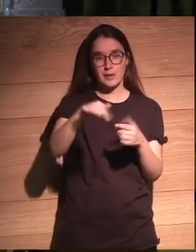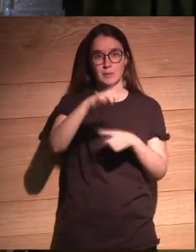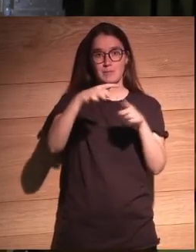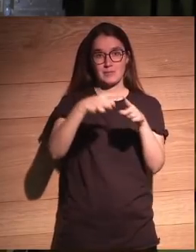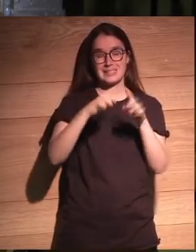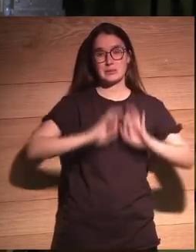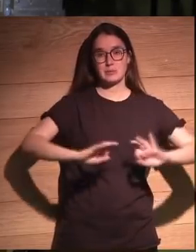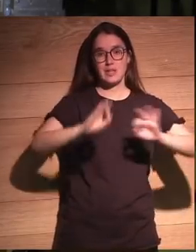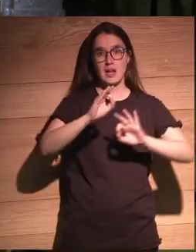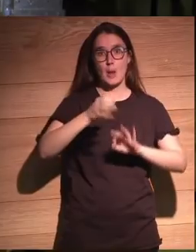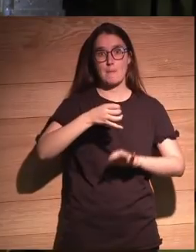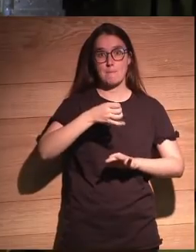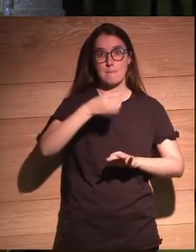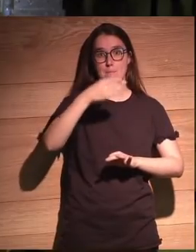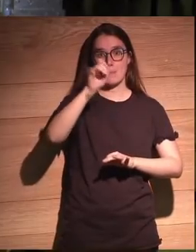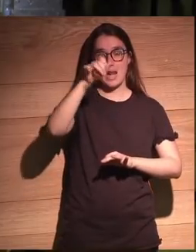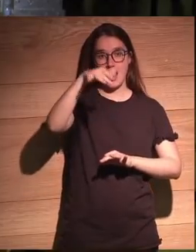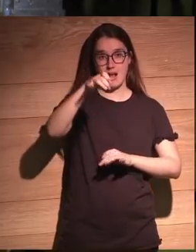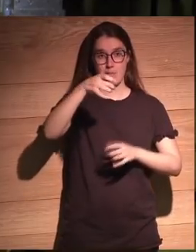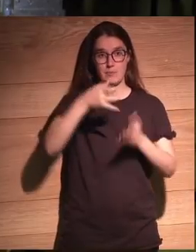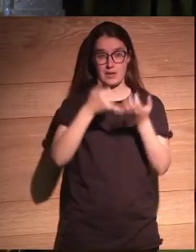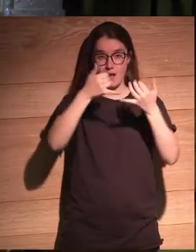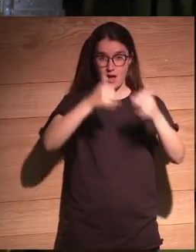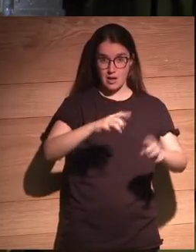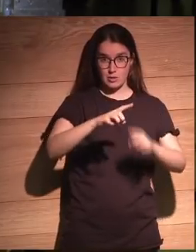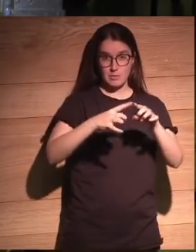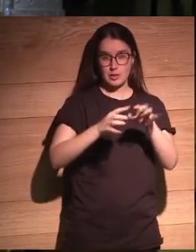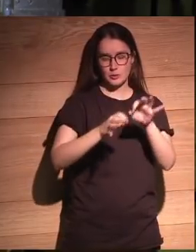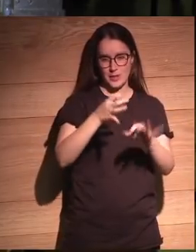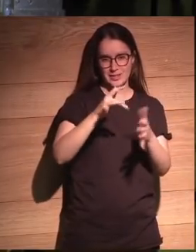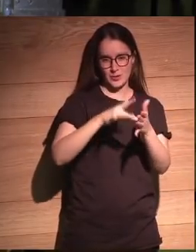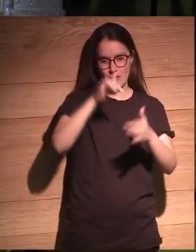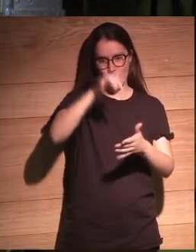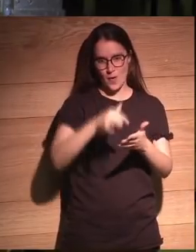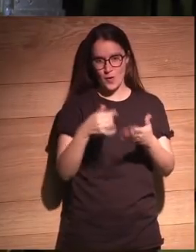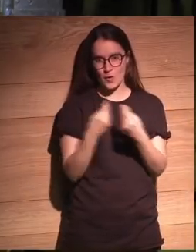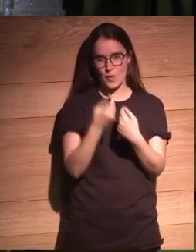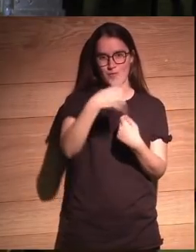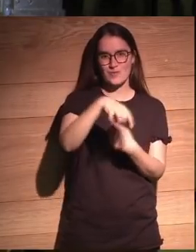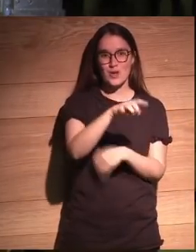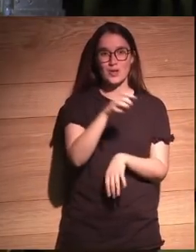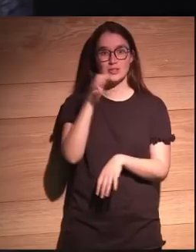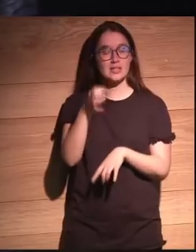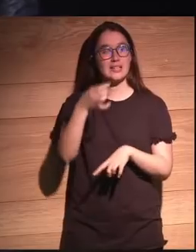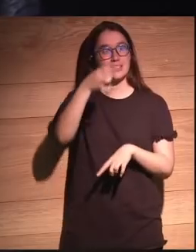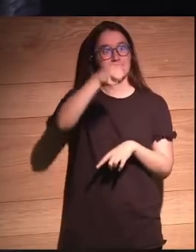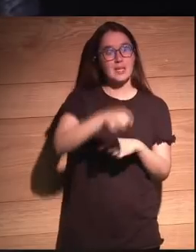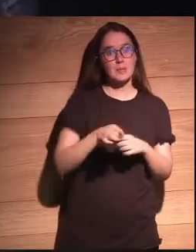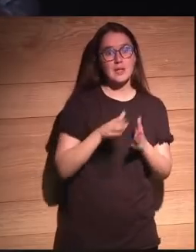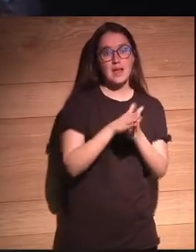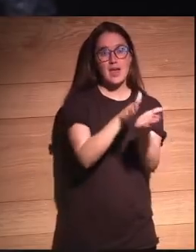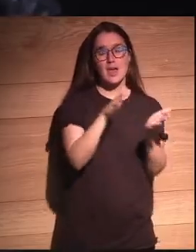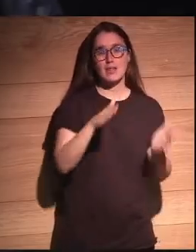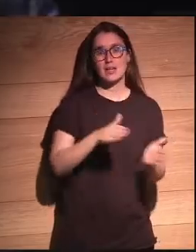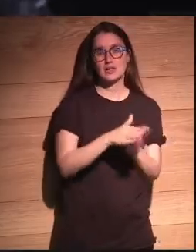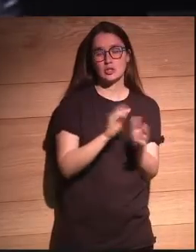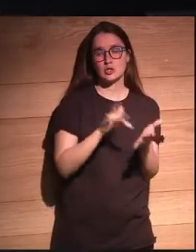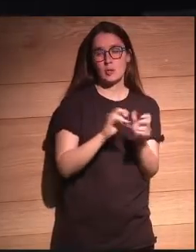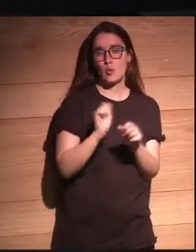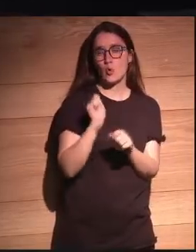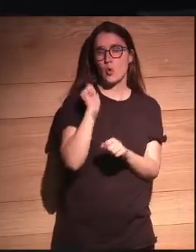de este acto y la suerte que para mí representa poder estar con vosotras, sino también la ingente labor editorial que llevan años